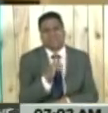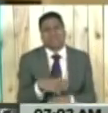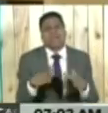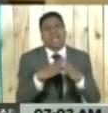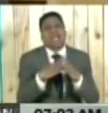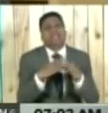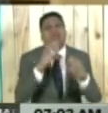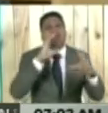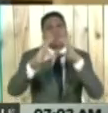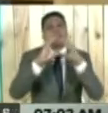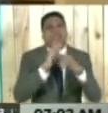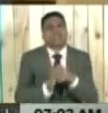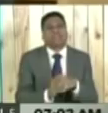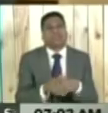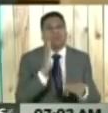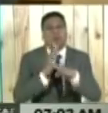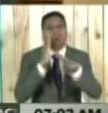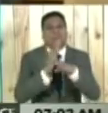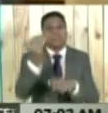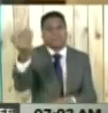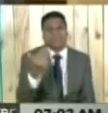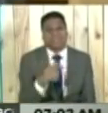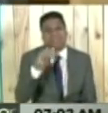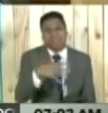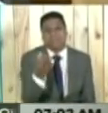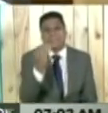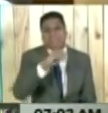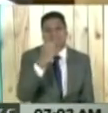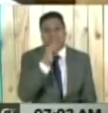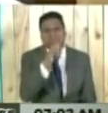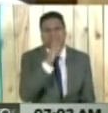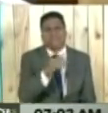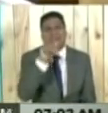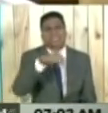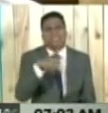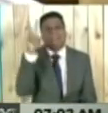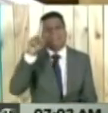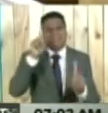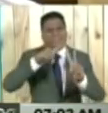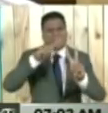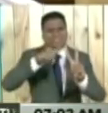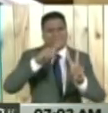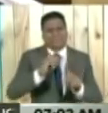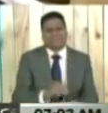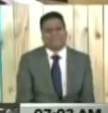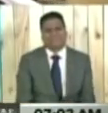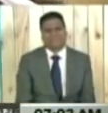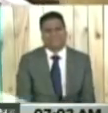medios de comunicación. Vamos a una pausa y ya regresamos con más información aquí en Venezolana de Televisión.